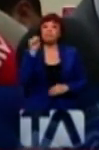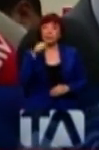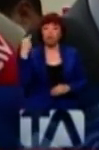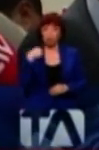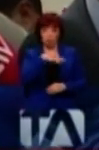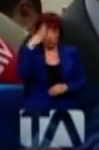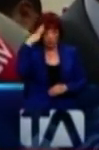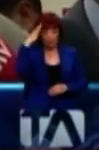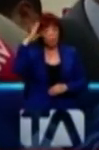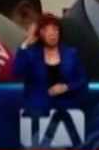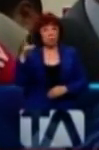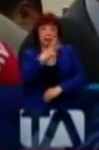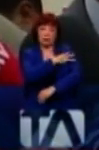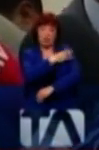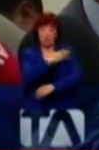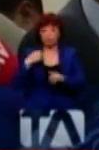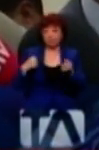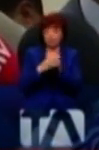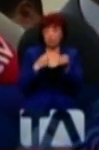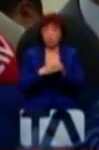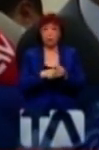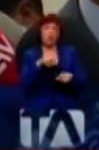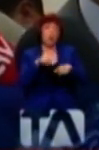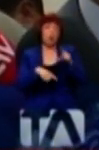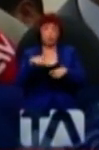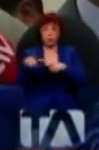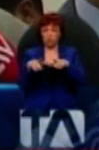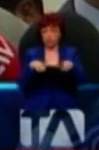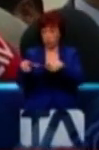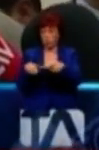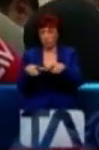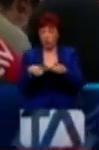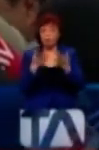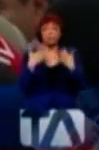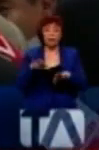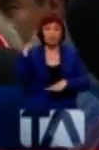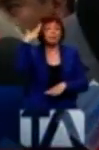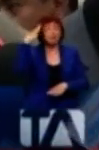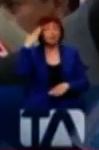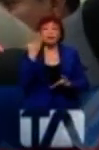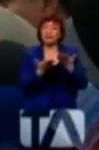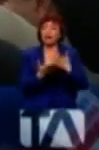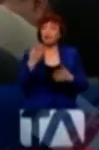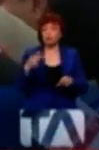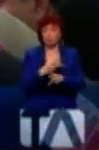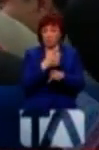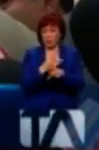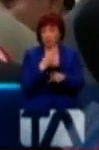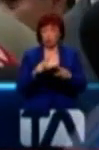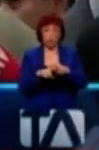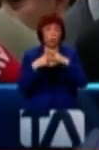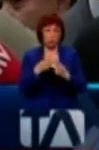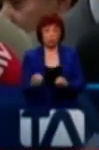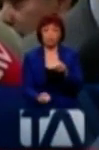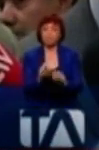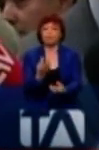militar preventiva en algunos sitios que se pueden ya identificar como sitios probables de incendios. Zonas forestales.